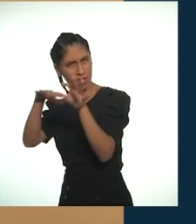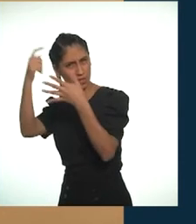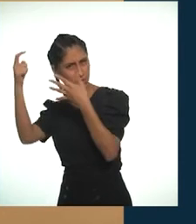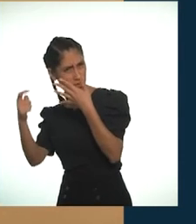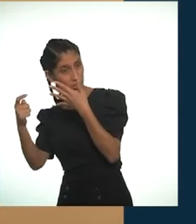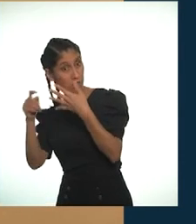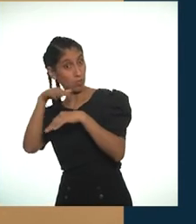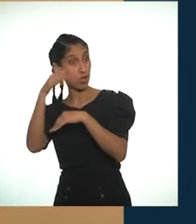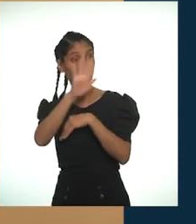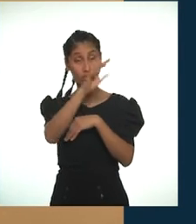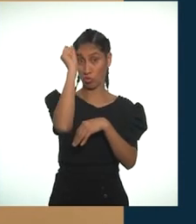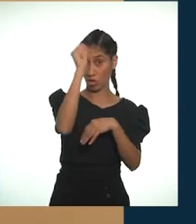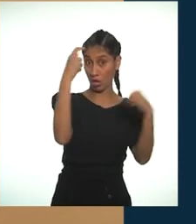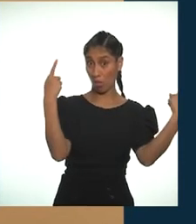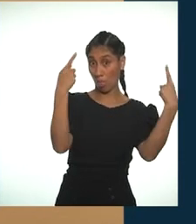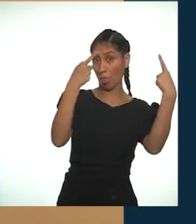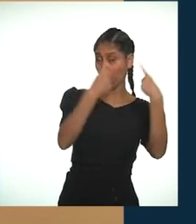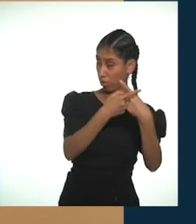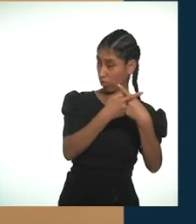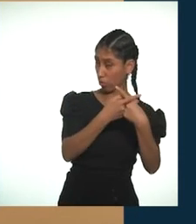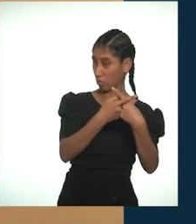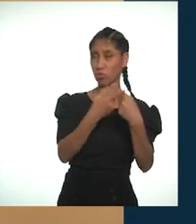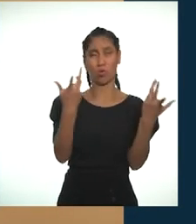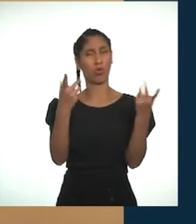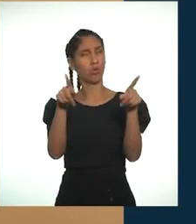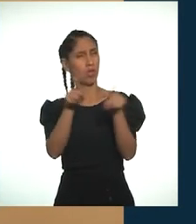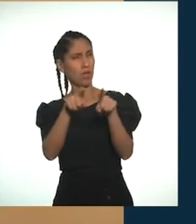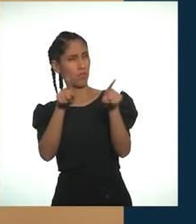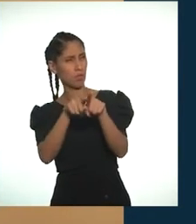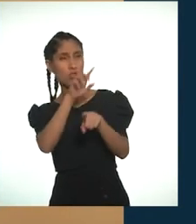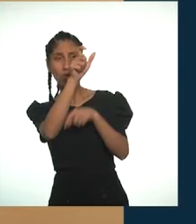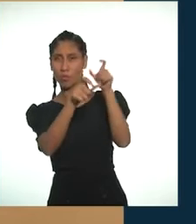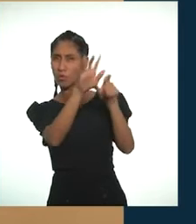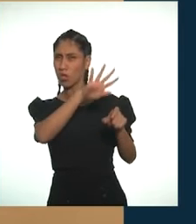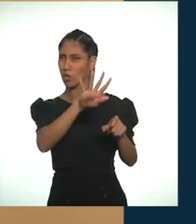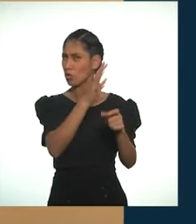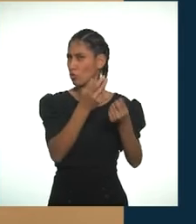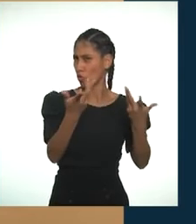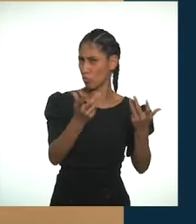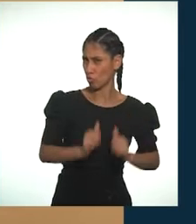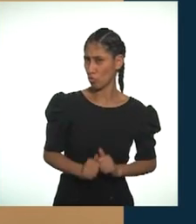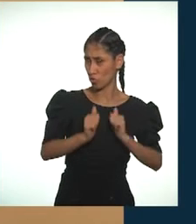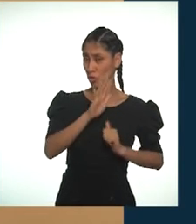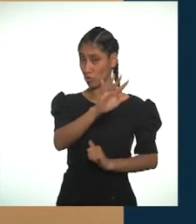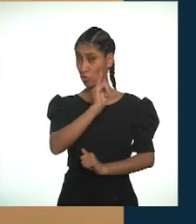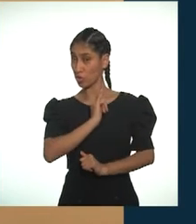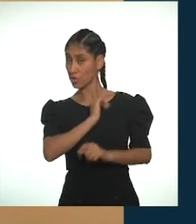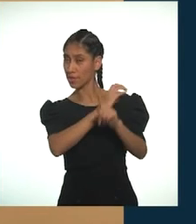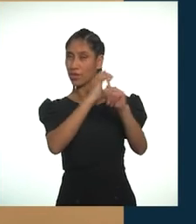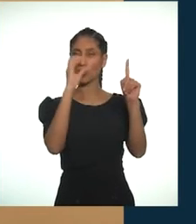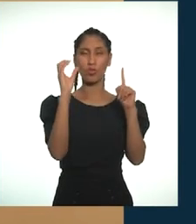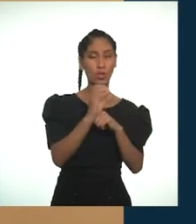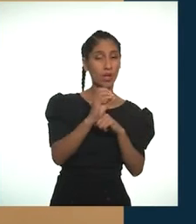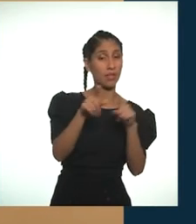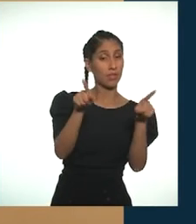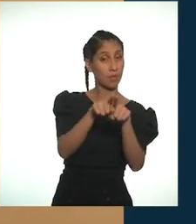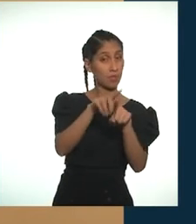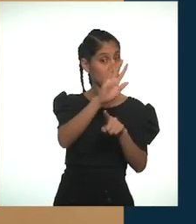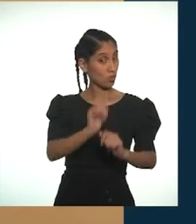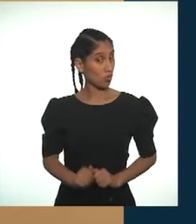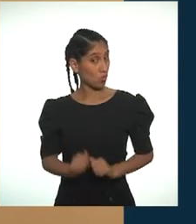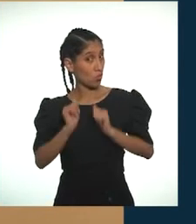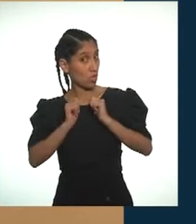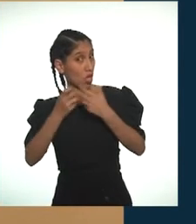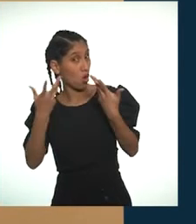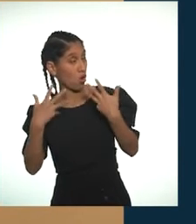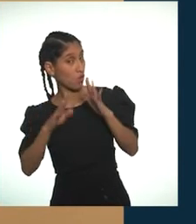sus derechos colectivos sobre su existencia física, identidad cultural, calidad de